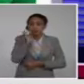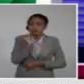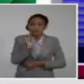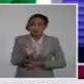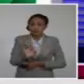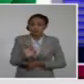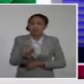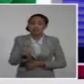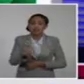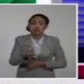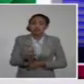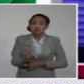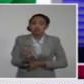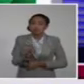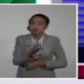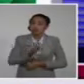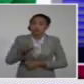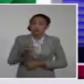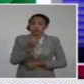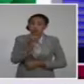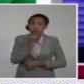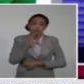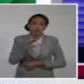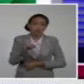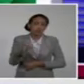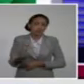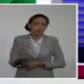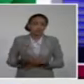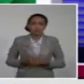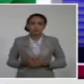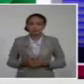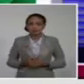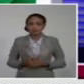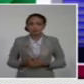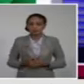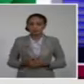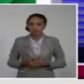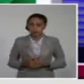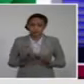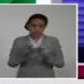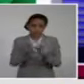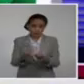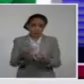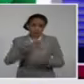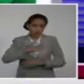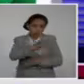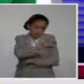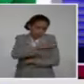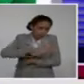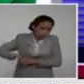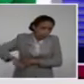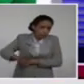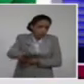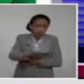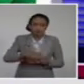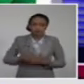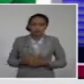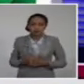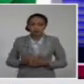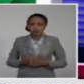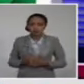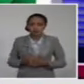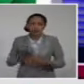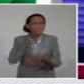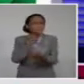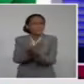lo único que pudiéramos agregar es como información a nuestra población, es lo peligroso de